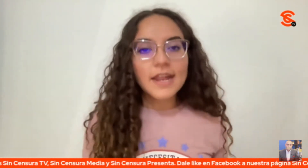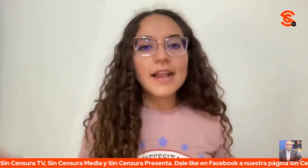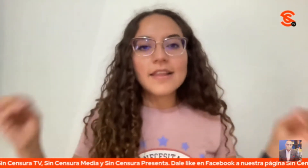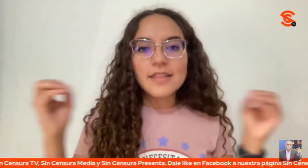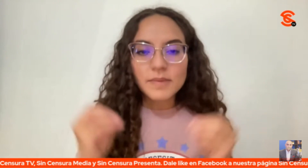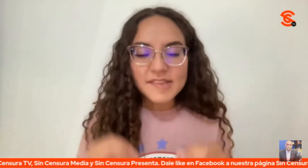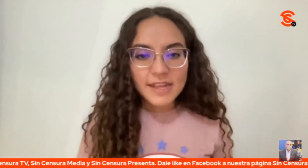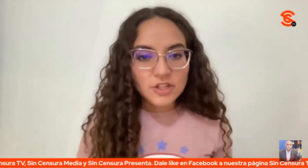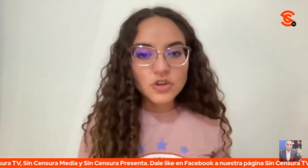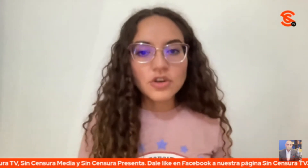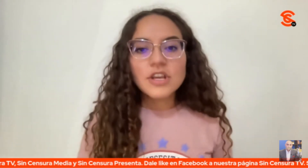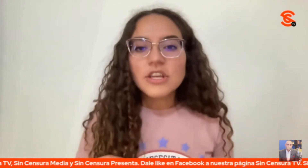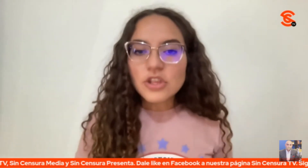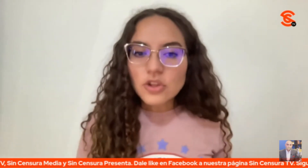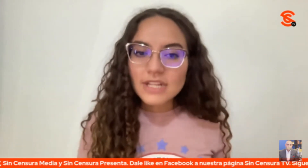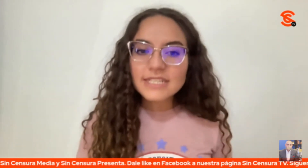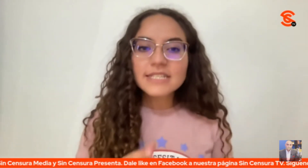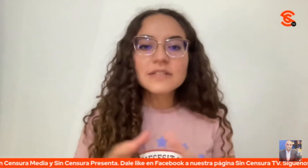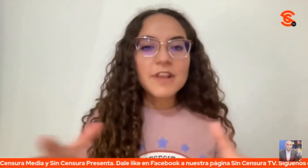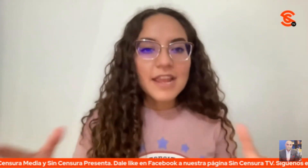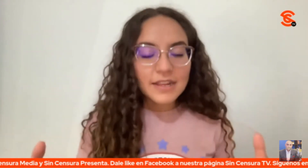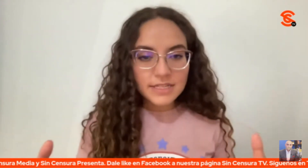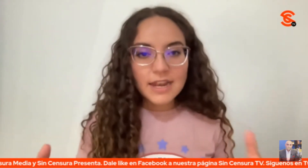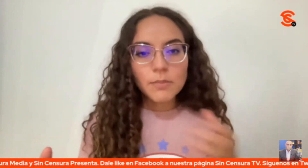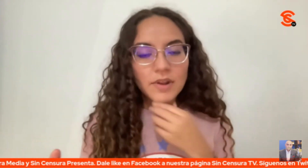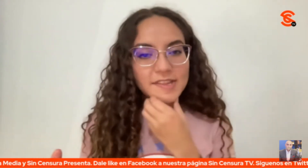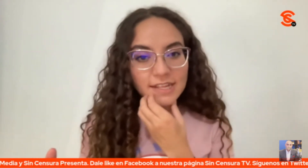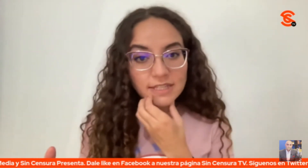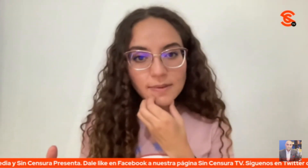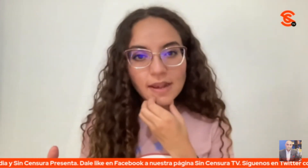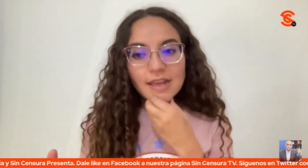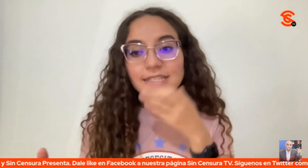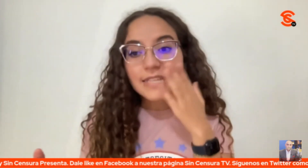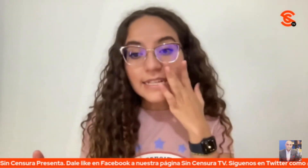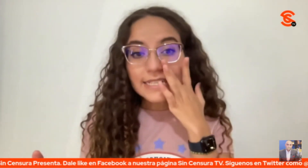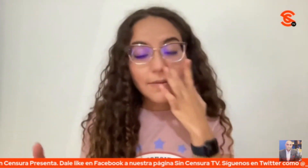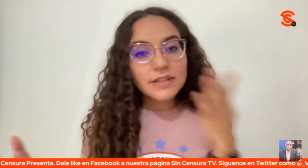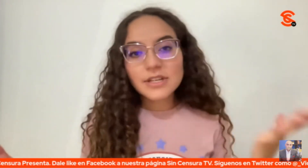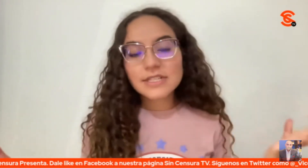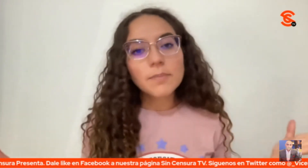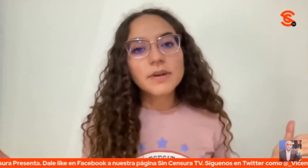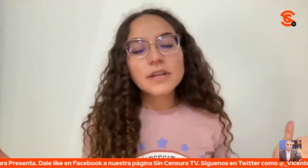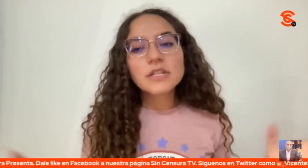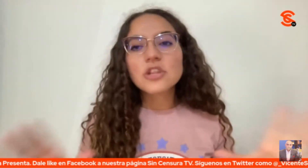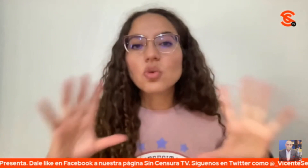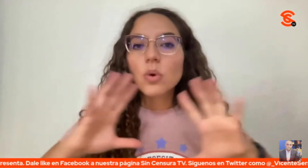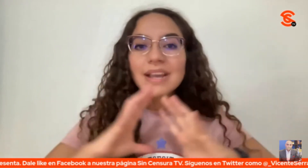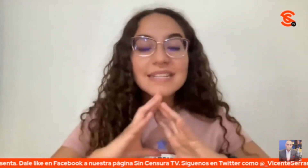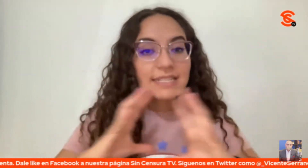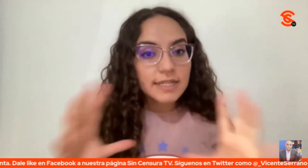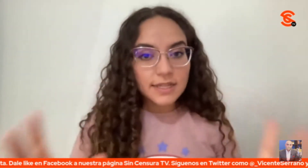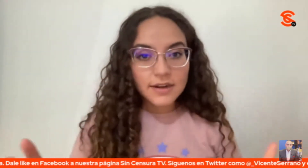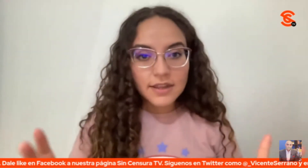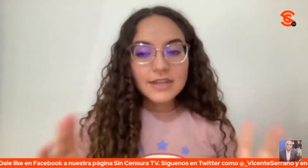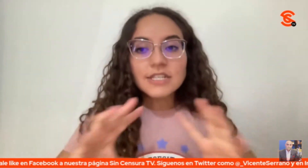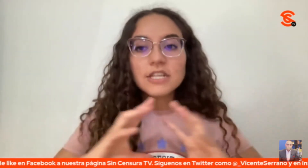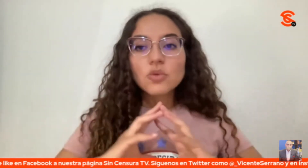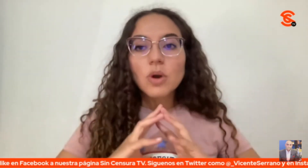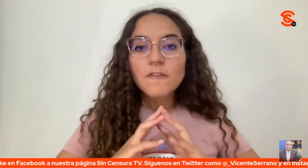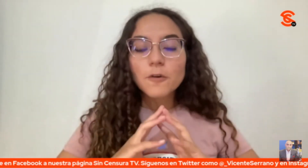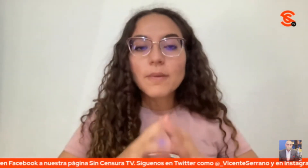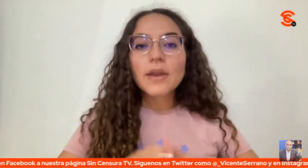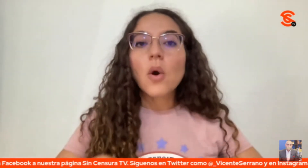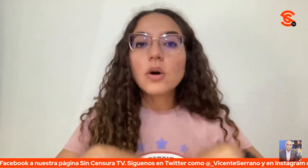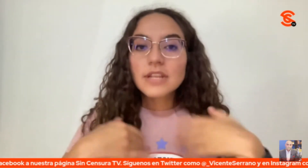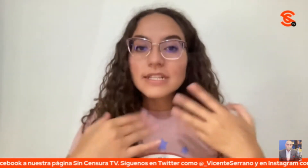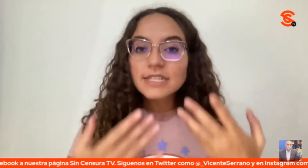Policía Federal y de Investigación y todas estas filiales de la Policía Civil ya estaban echadas a perder. Se tuvo que deshacer y se